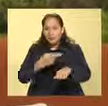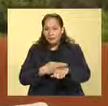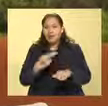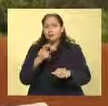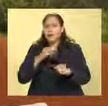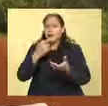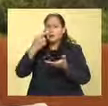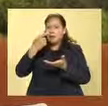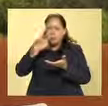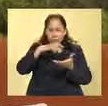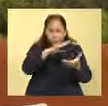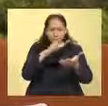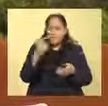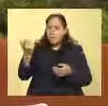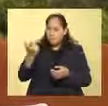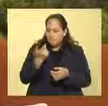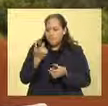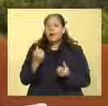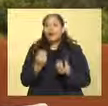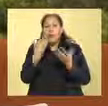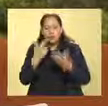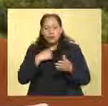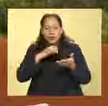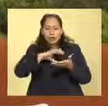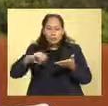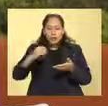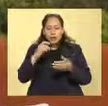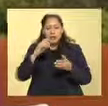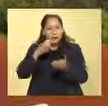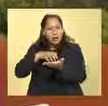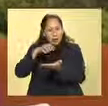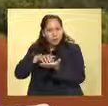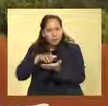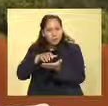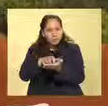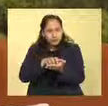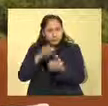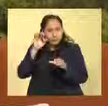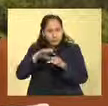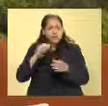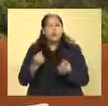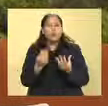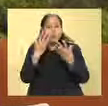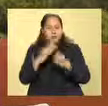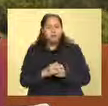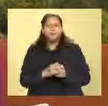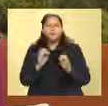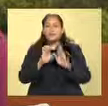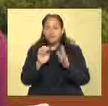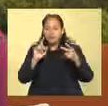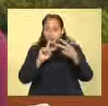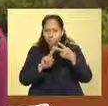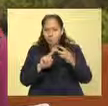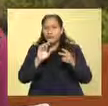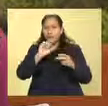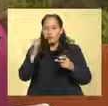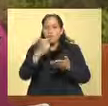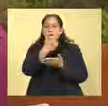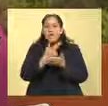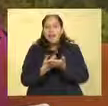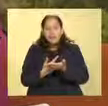nuestros ingresos? ¿Cuánto ganamos o cuánto ahorramos o cuánto tenemos? Y segundo lugar, hacer también una